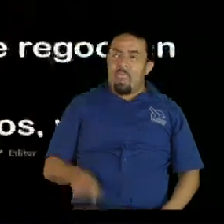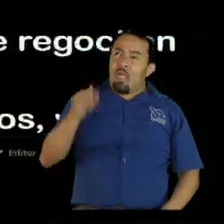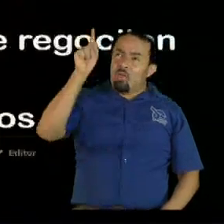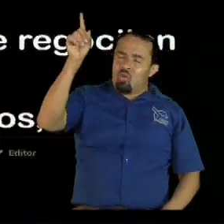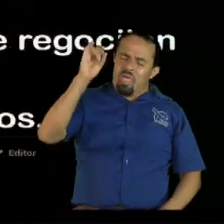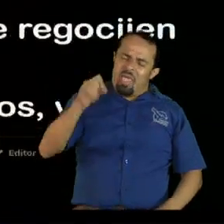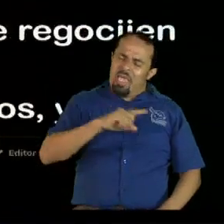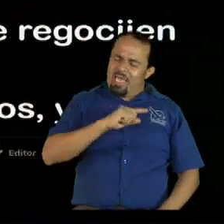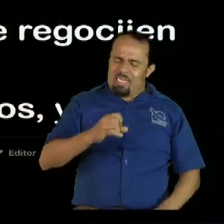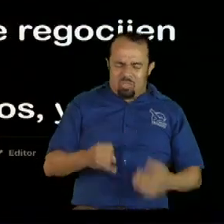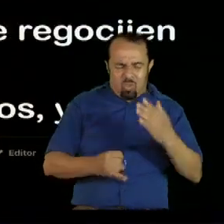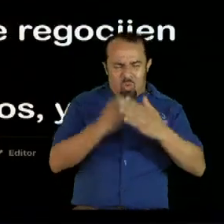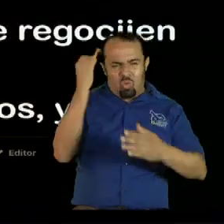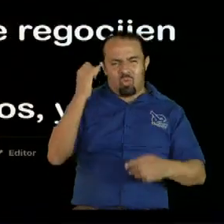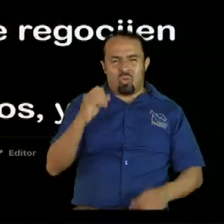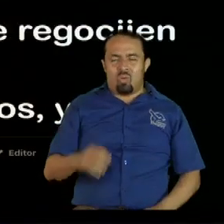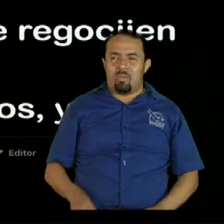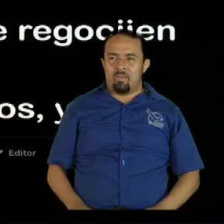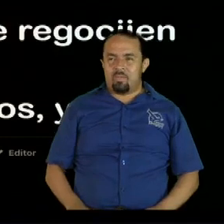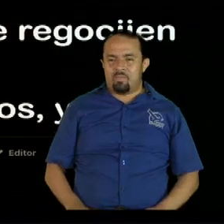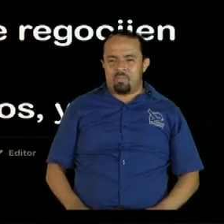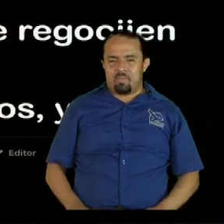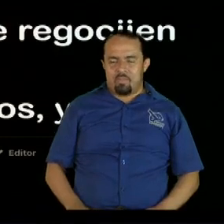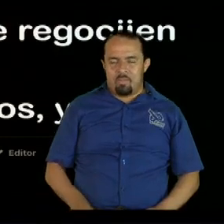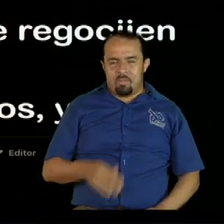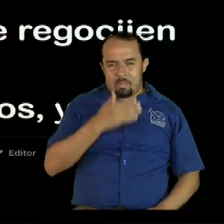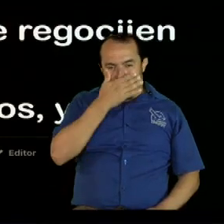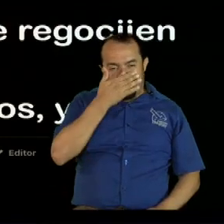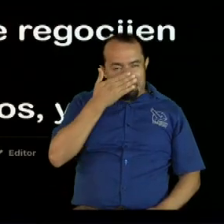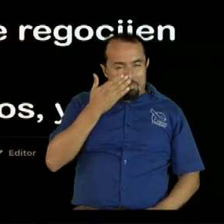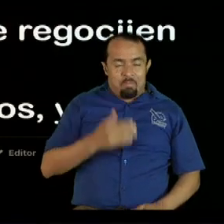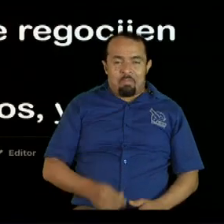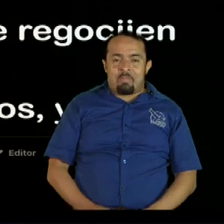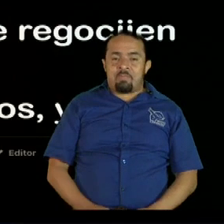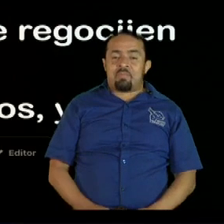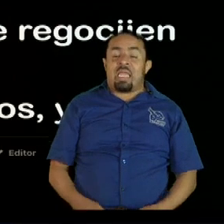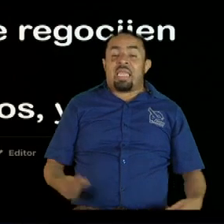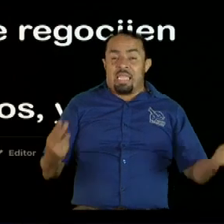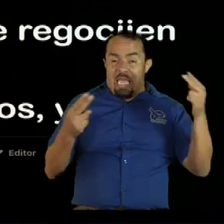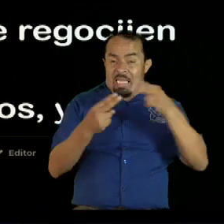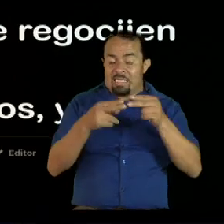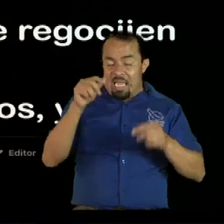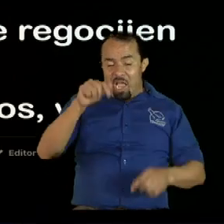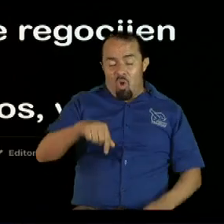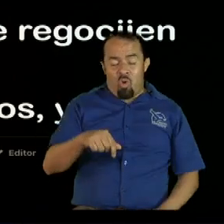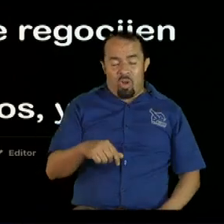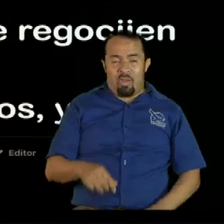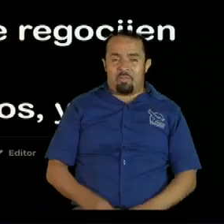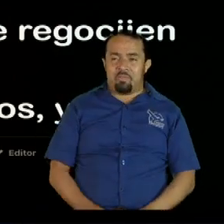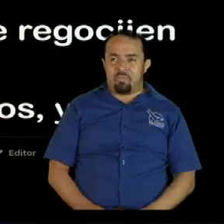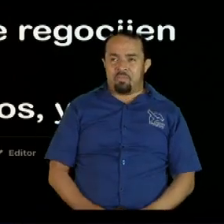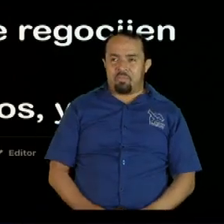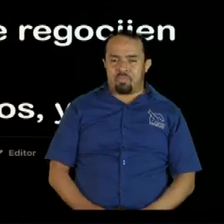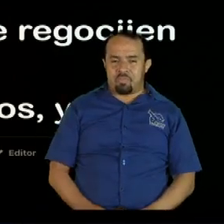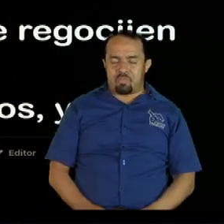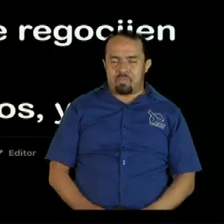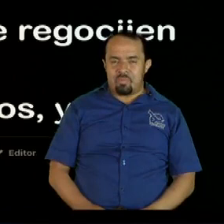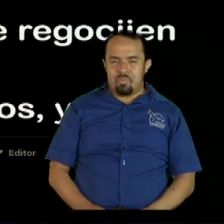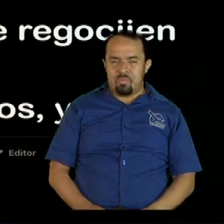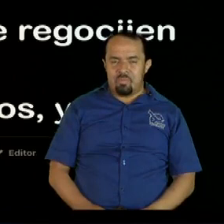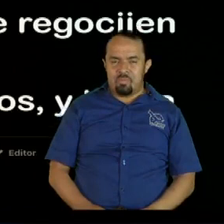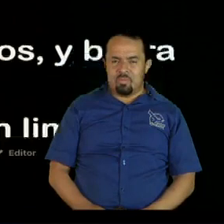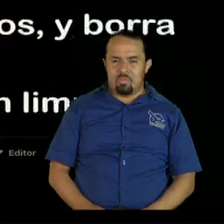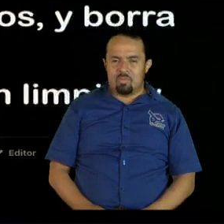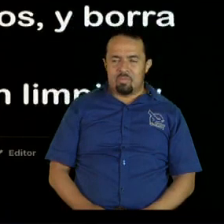juzgas. En cambio yo nací en iniquidad y en pecado me concibió mi madre, y hasta la parentela se pasó trayendo en su